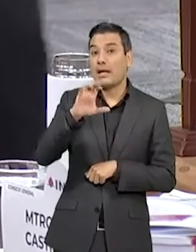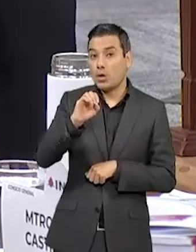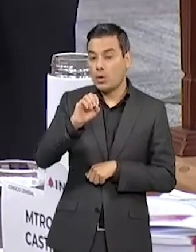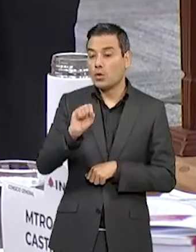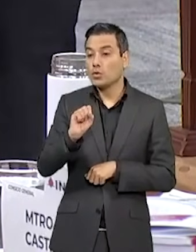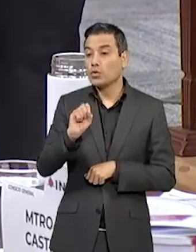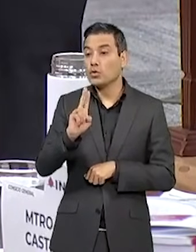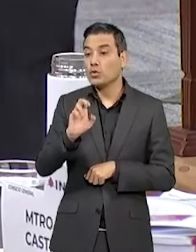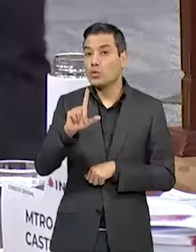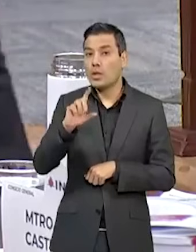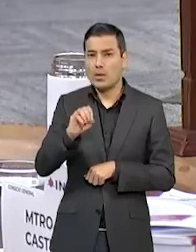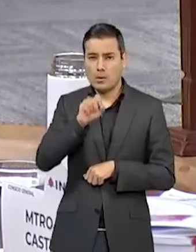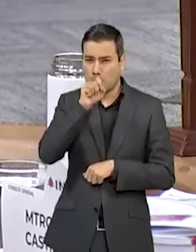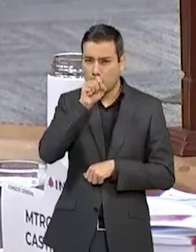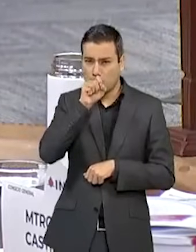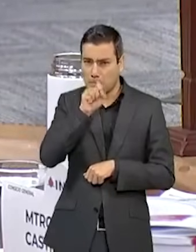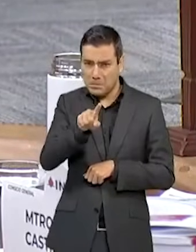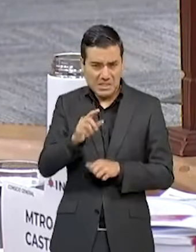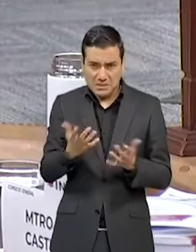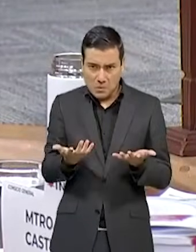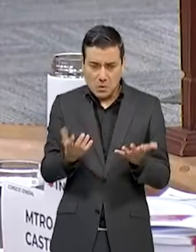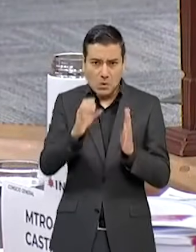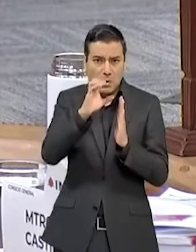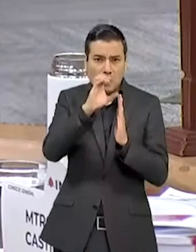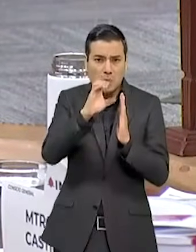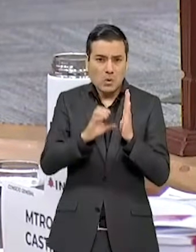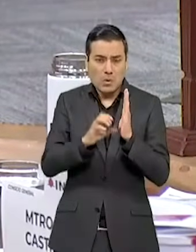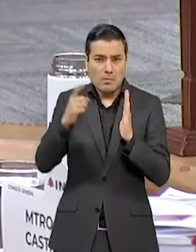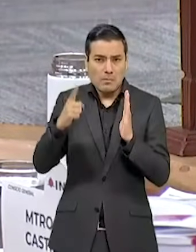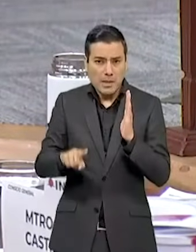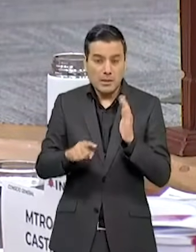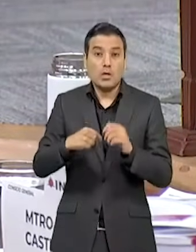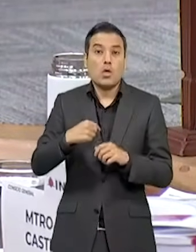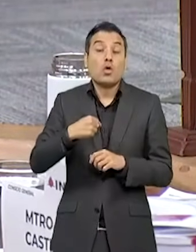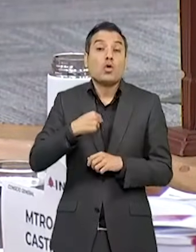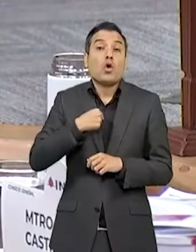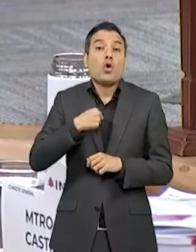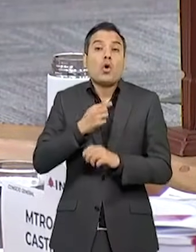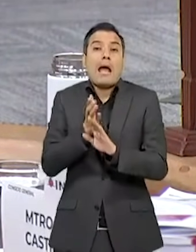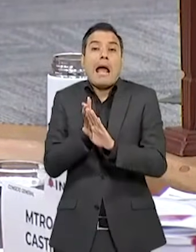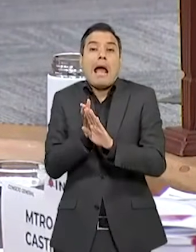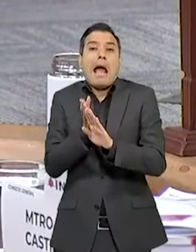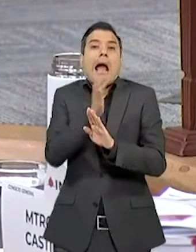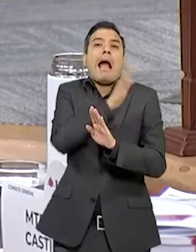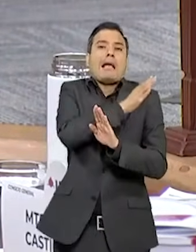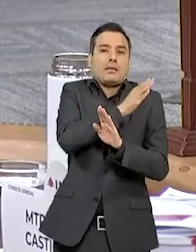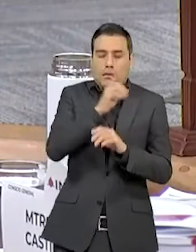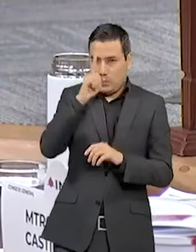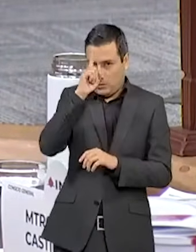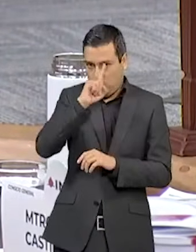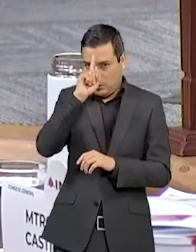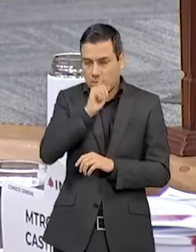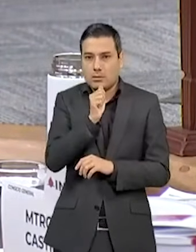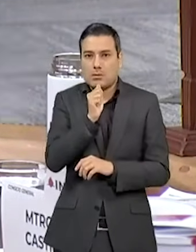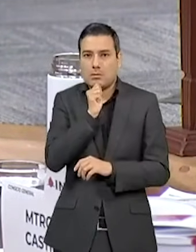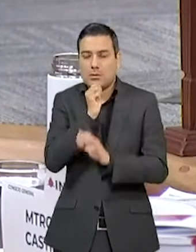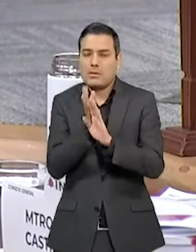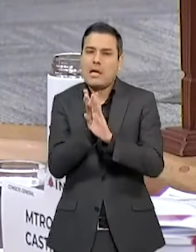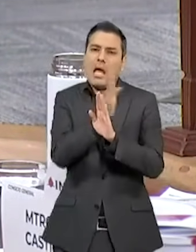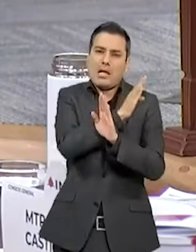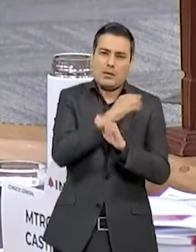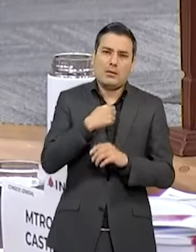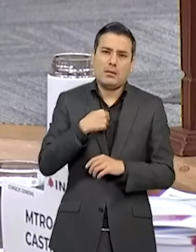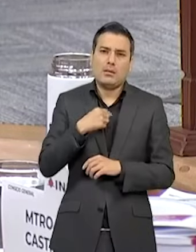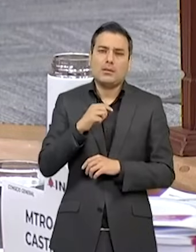constitucional. Antes de ser yo consejero, aparte de mi salario como empleado del Instituto Nacional de Antropología e